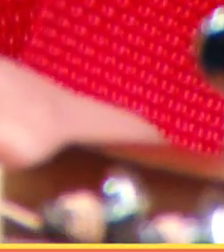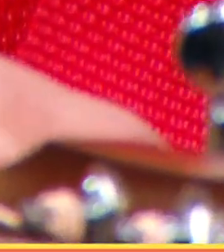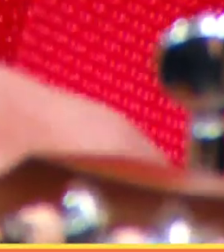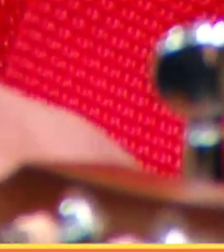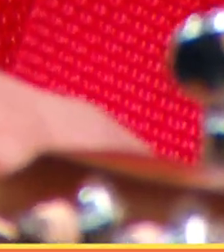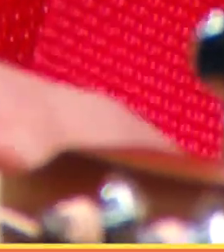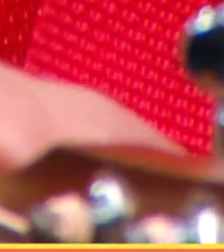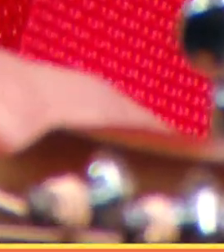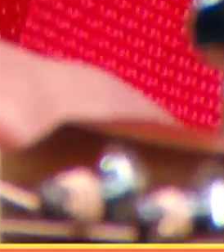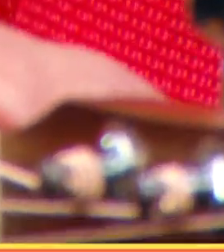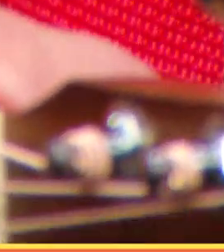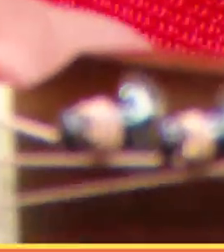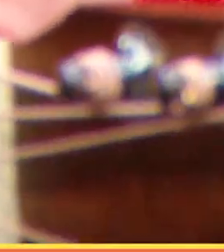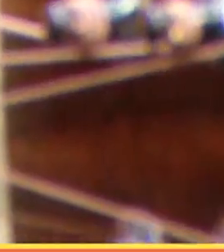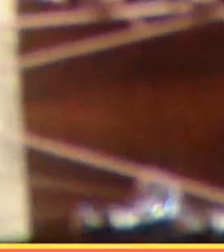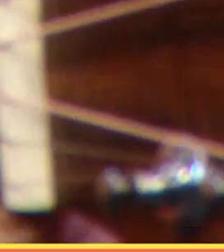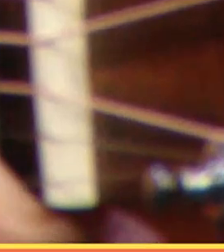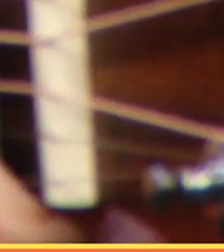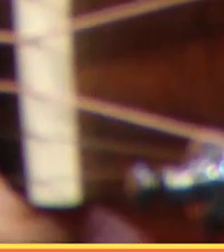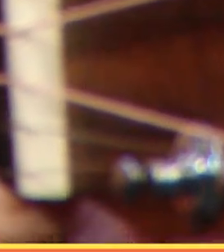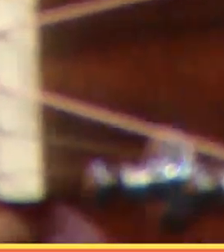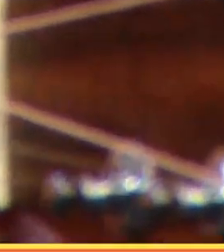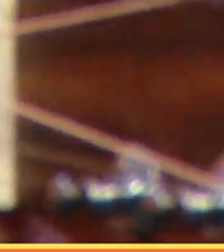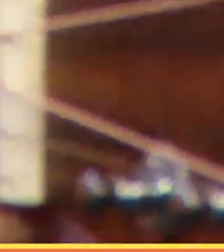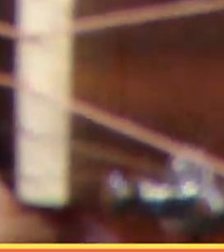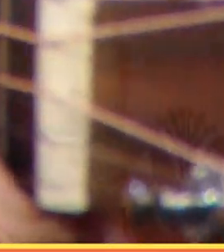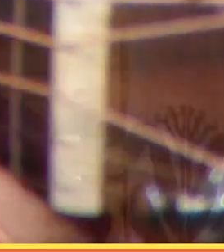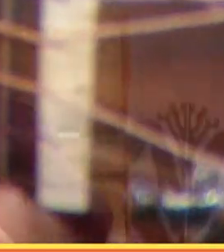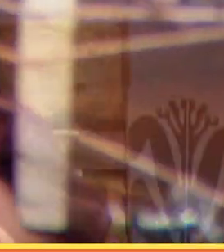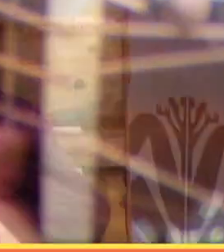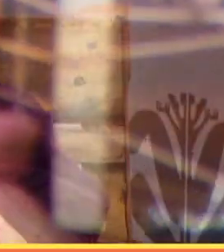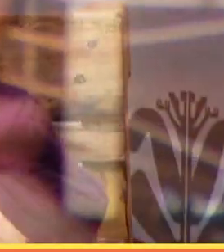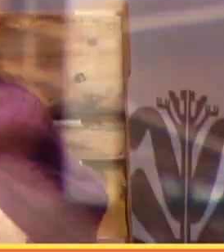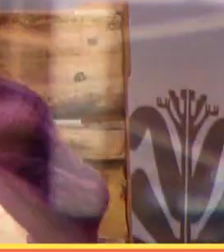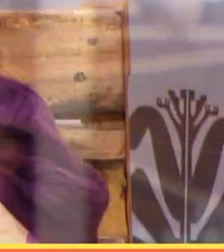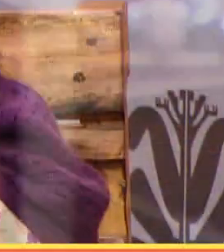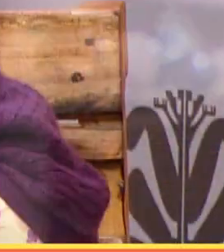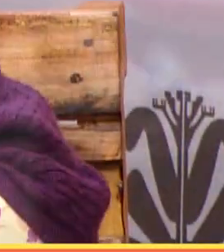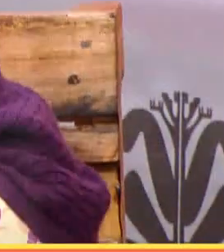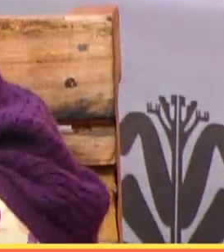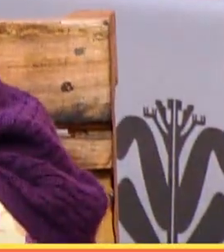buscando el mar, buscando alivio a su pena.